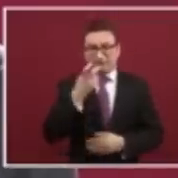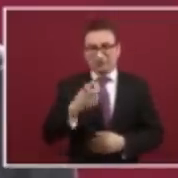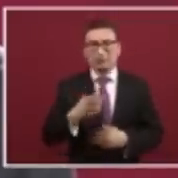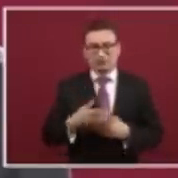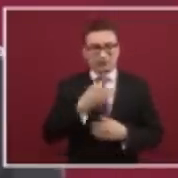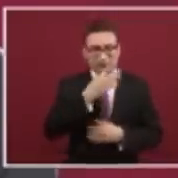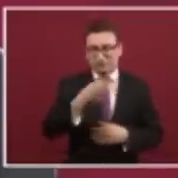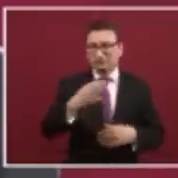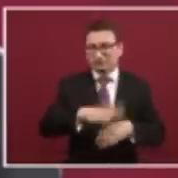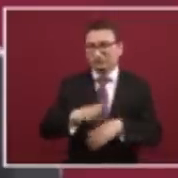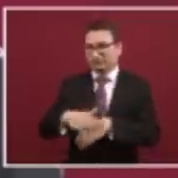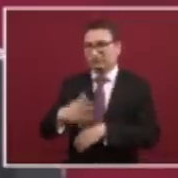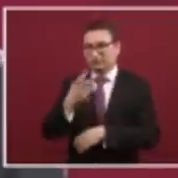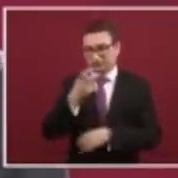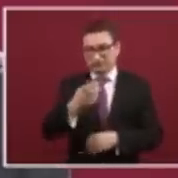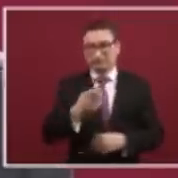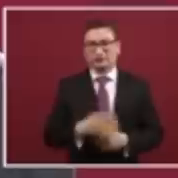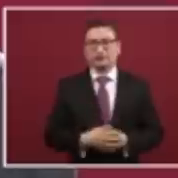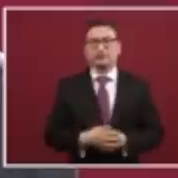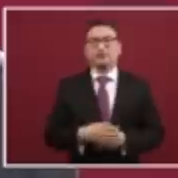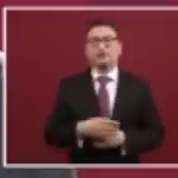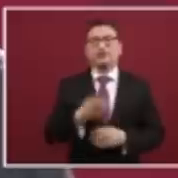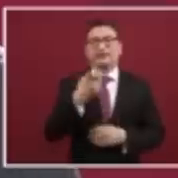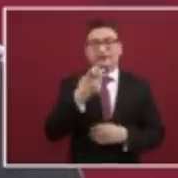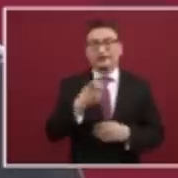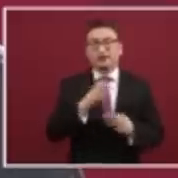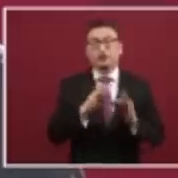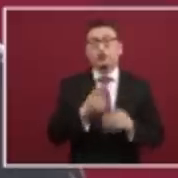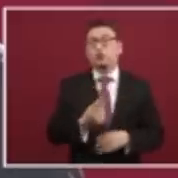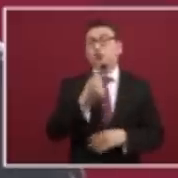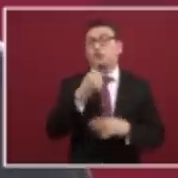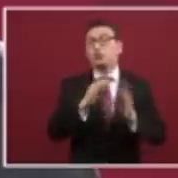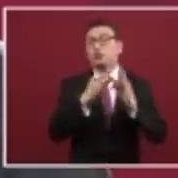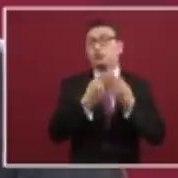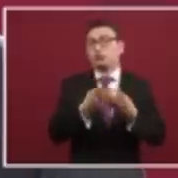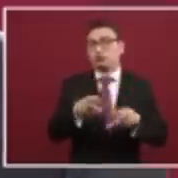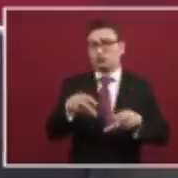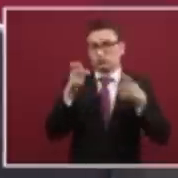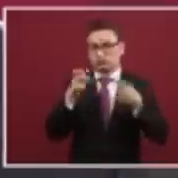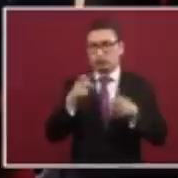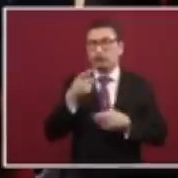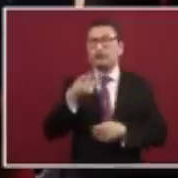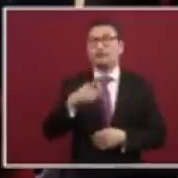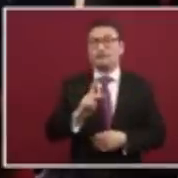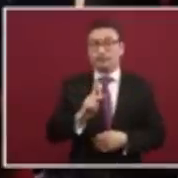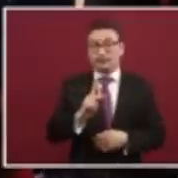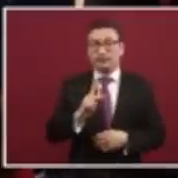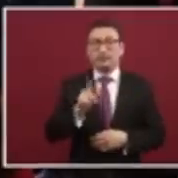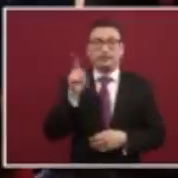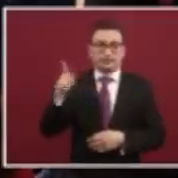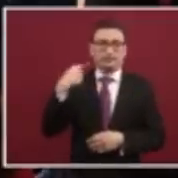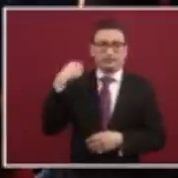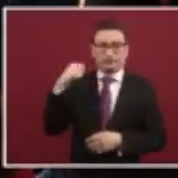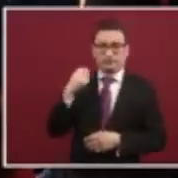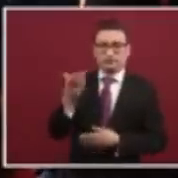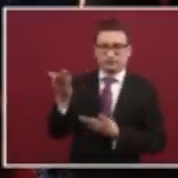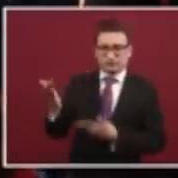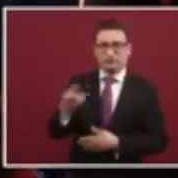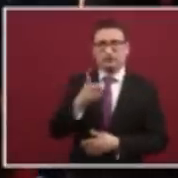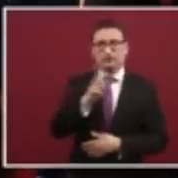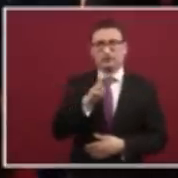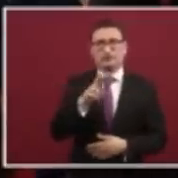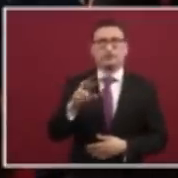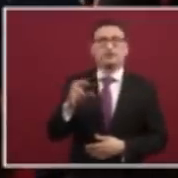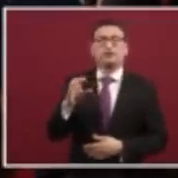puedo decir acerca de una de las maneras en que robaban. Pero lo de Tabasco, pues aquí el